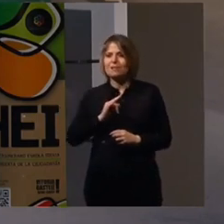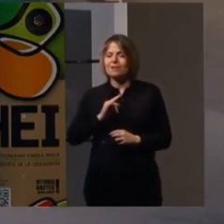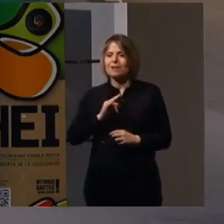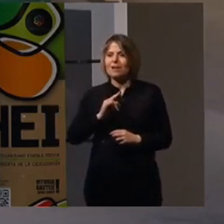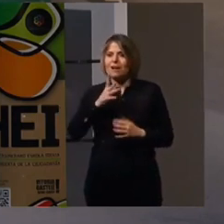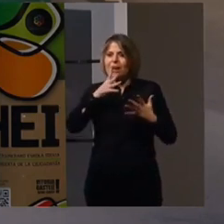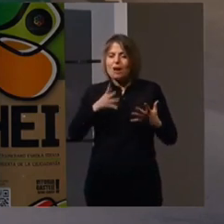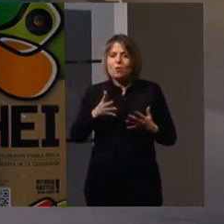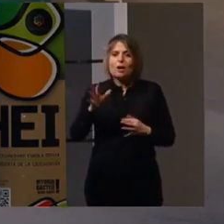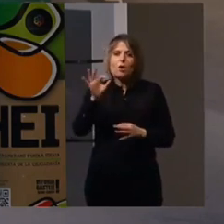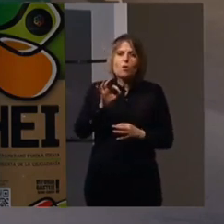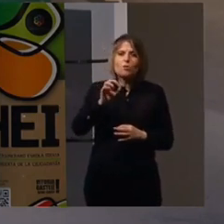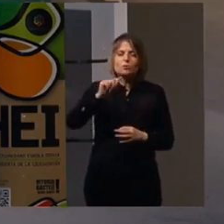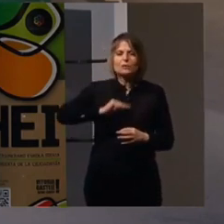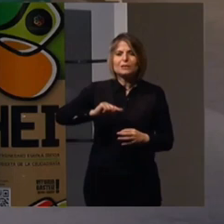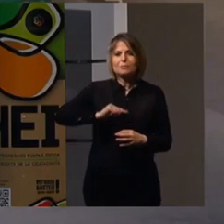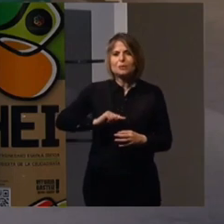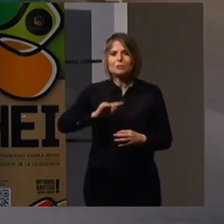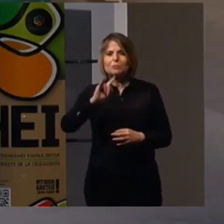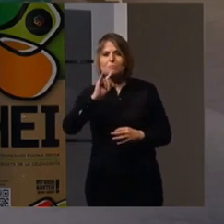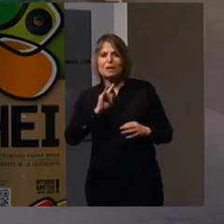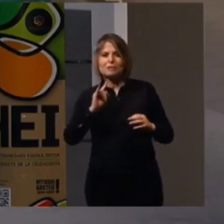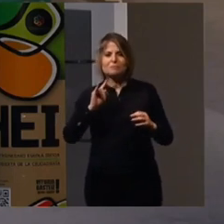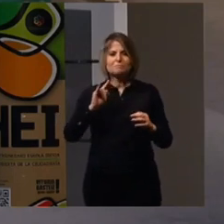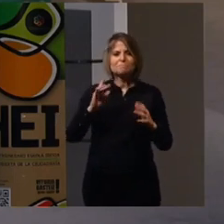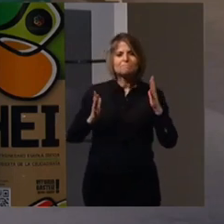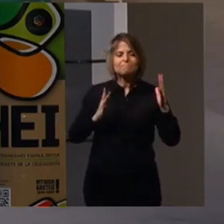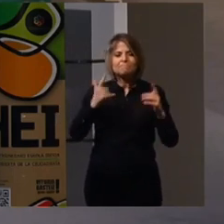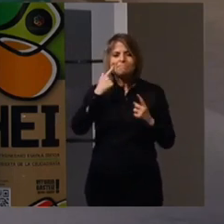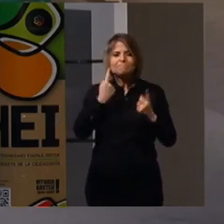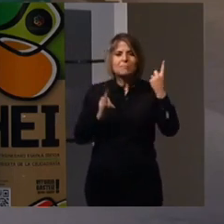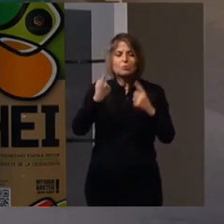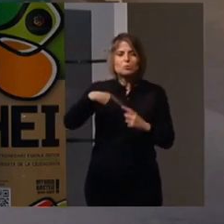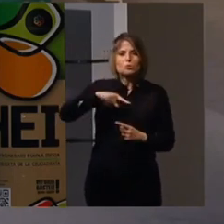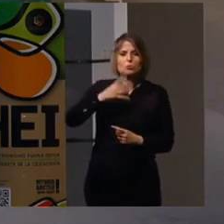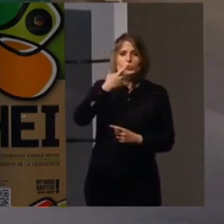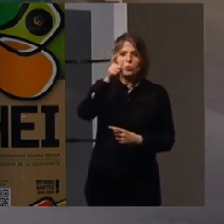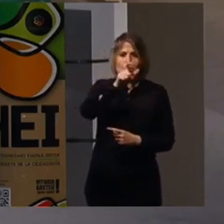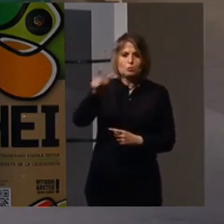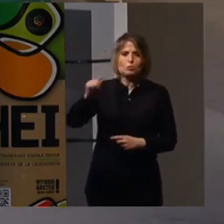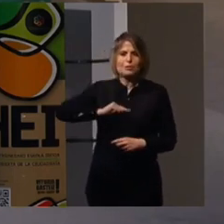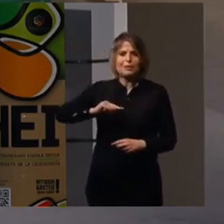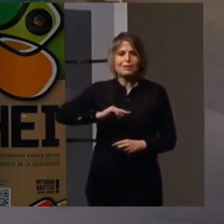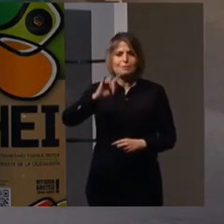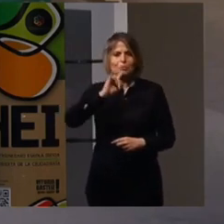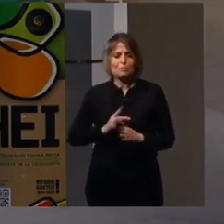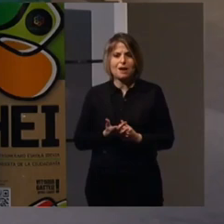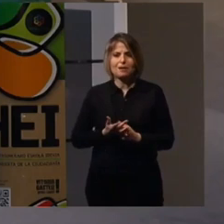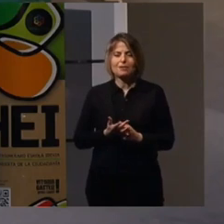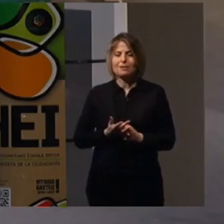zaudetela, edo gaizki dagoen hurbileko norbait ezagutzen duzuela. No estamos